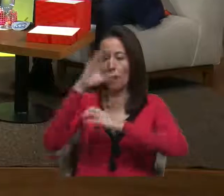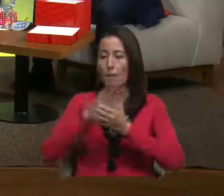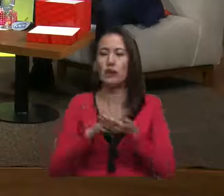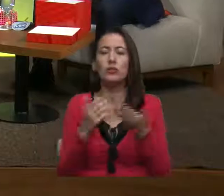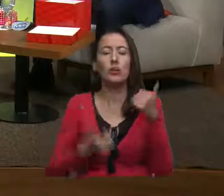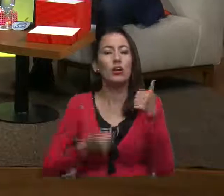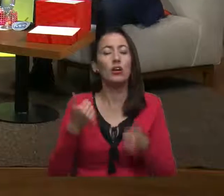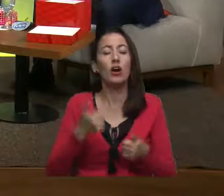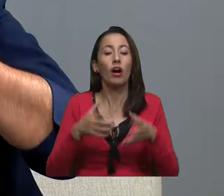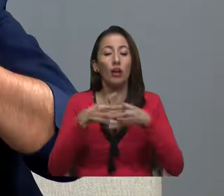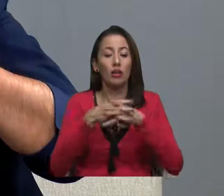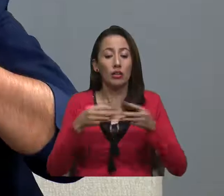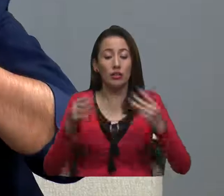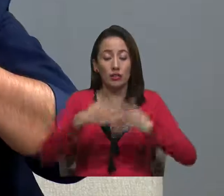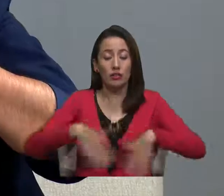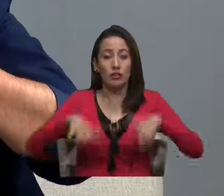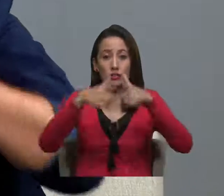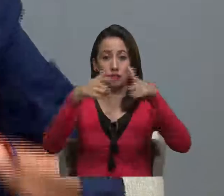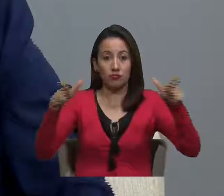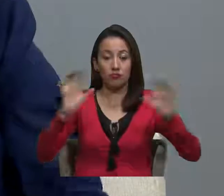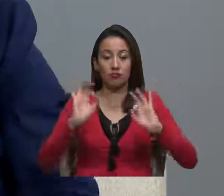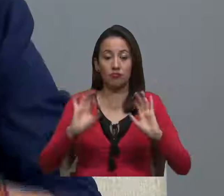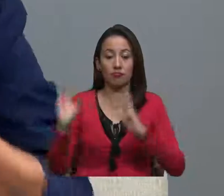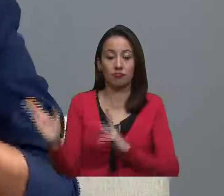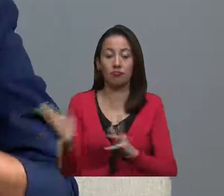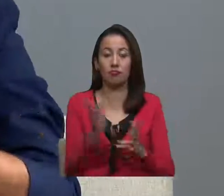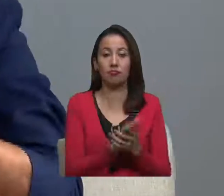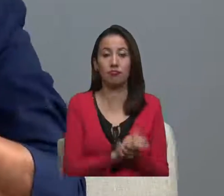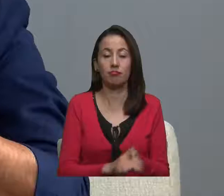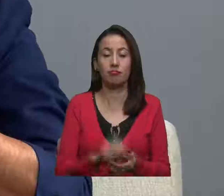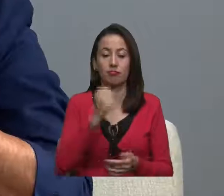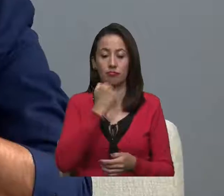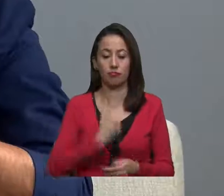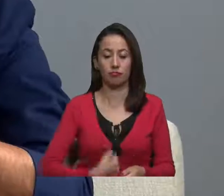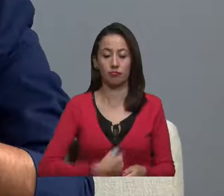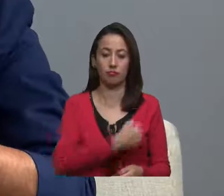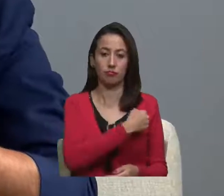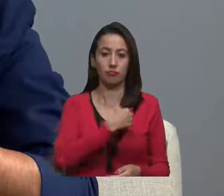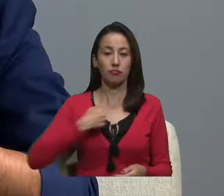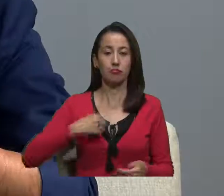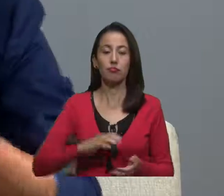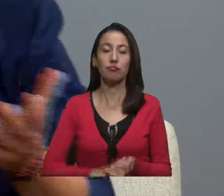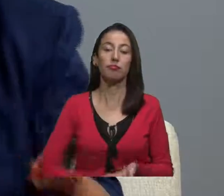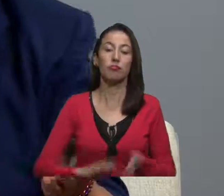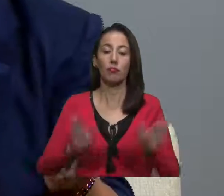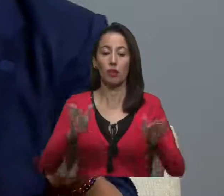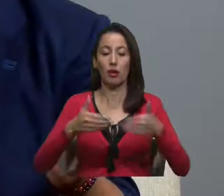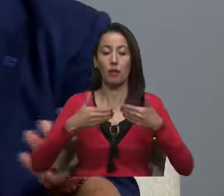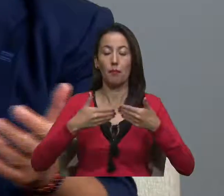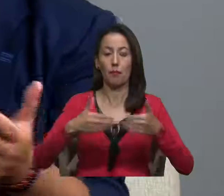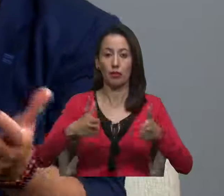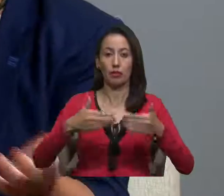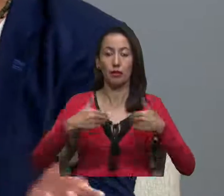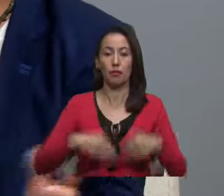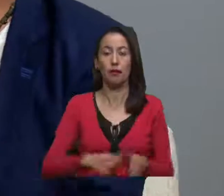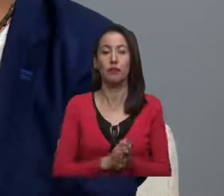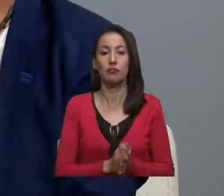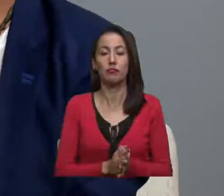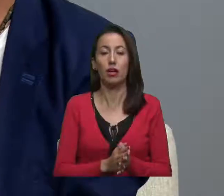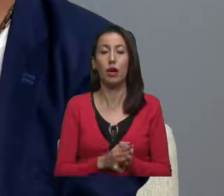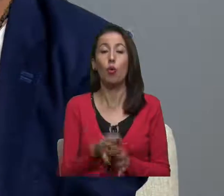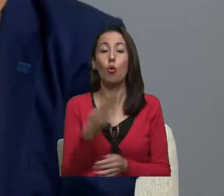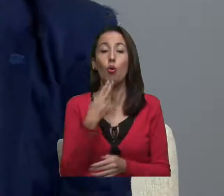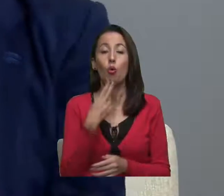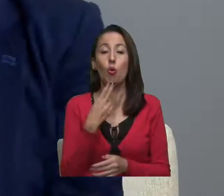esos lo que estoy diciendo libre circulación de capitales mire suiza panamá uruguay no hacen eeuu lo